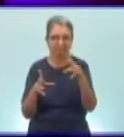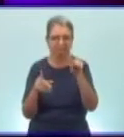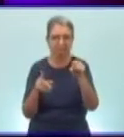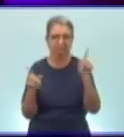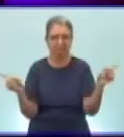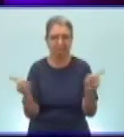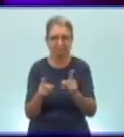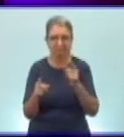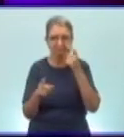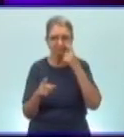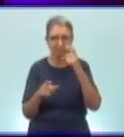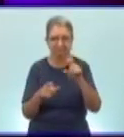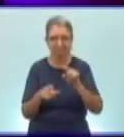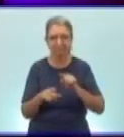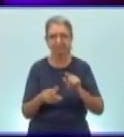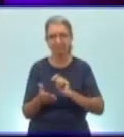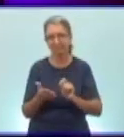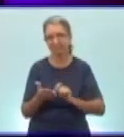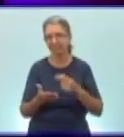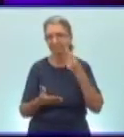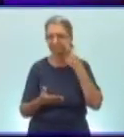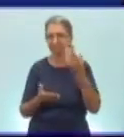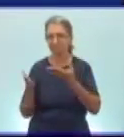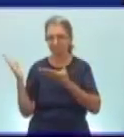final para que lo tomen como nota. Veamos.